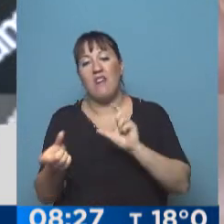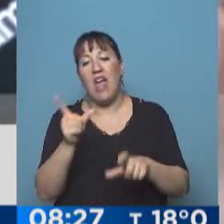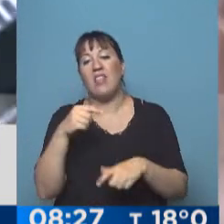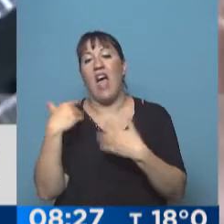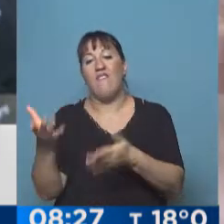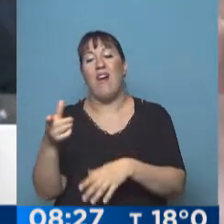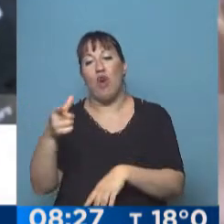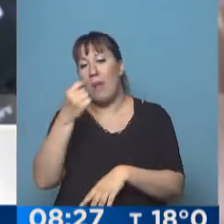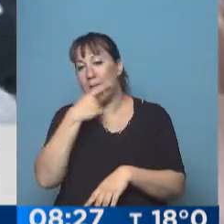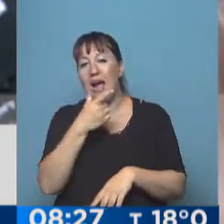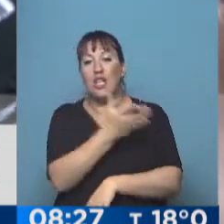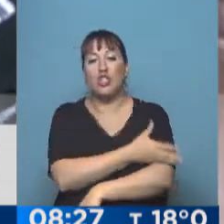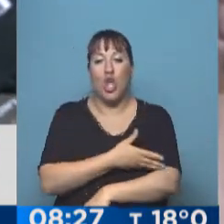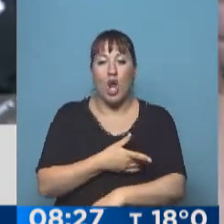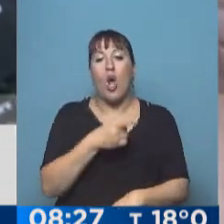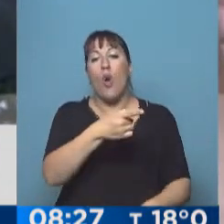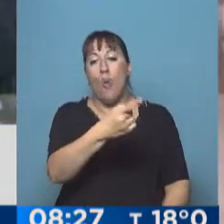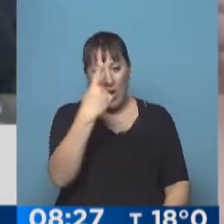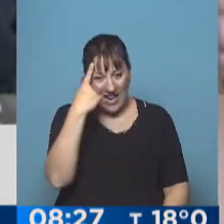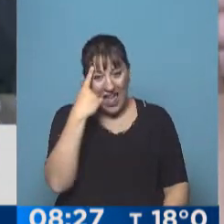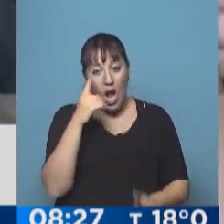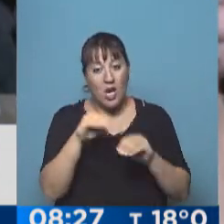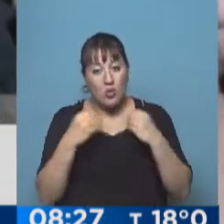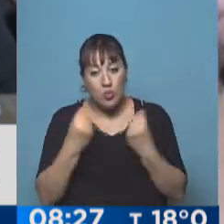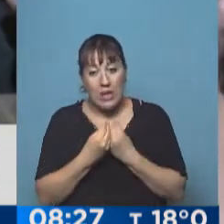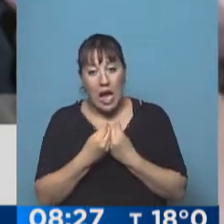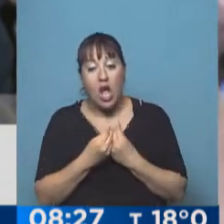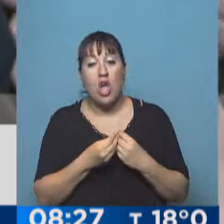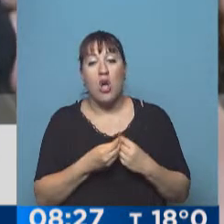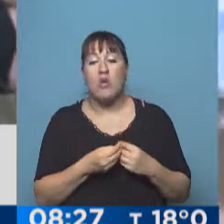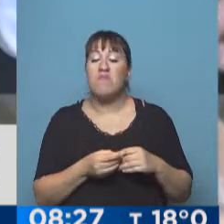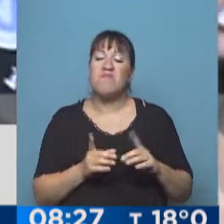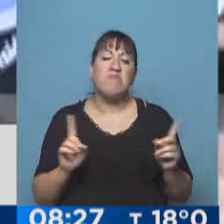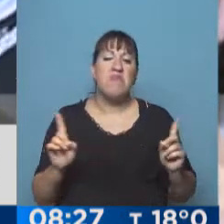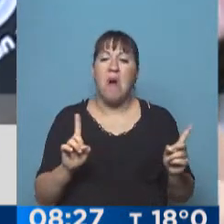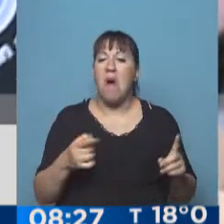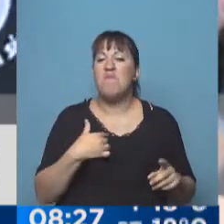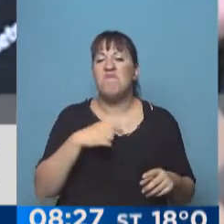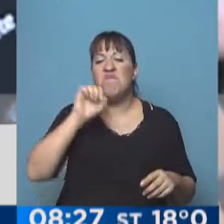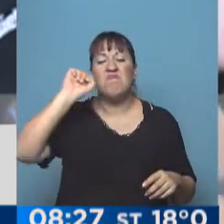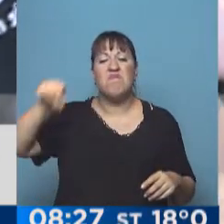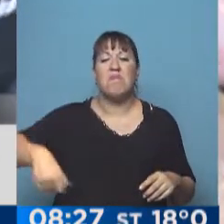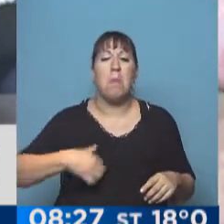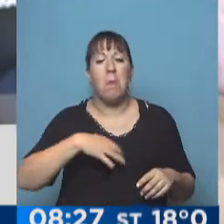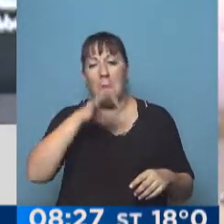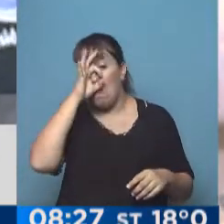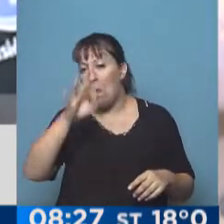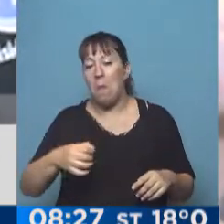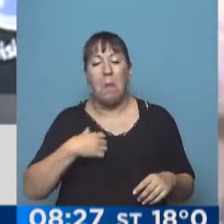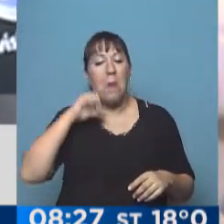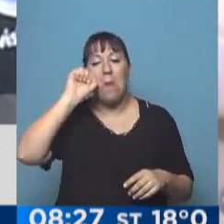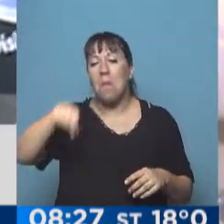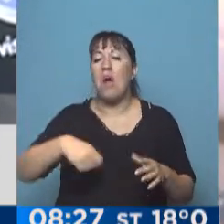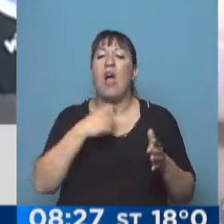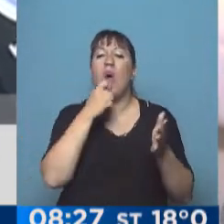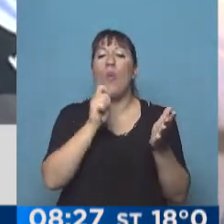digamos daniel scioli usted cree en esos números no nunca presté atención siempre se los he comentado nunca prestó atención a las encuestas